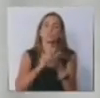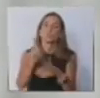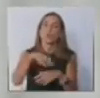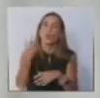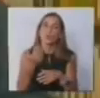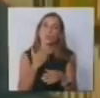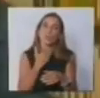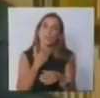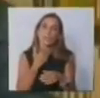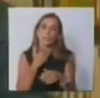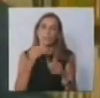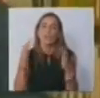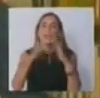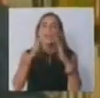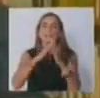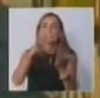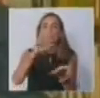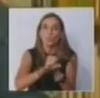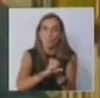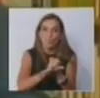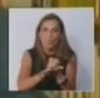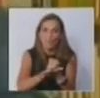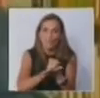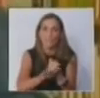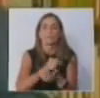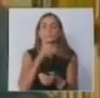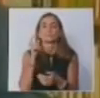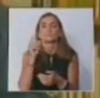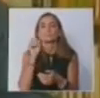Buenos Aires, dirigida por el también escritor Jorge Luis Borges, entre el